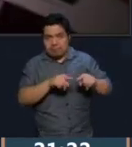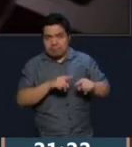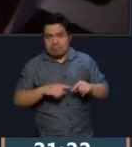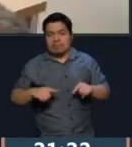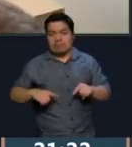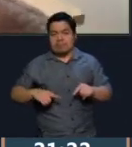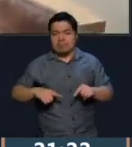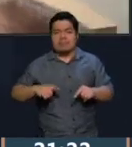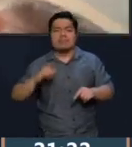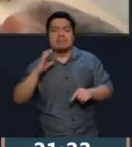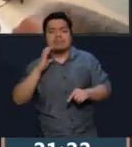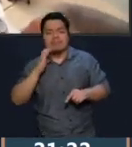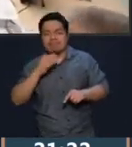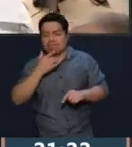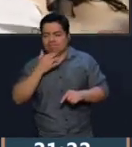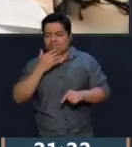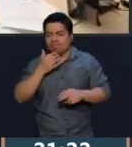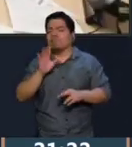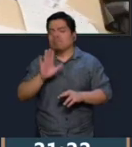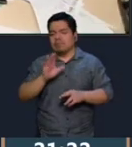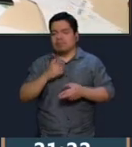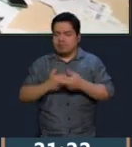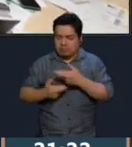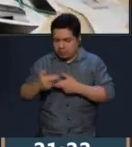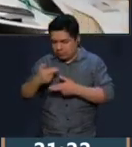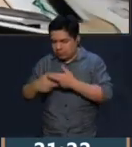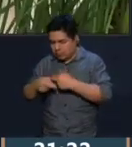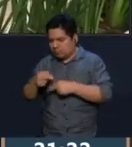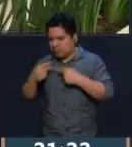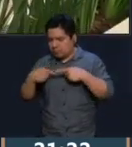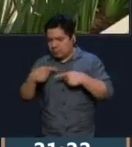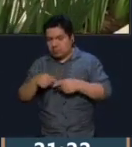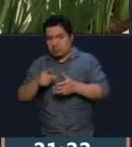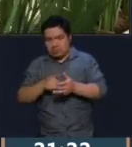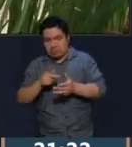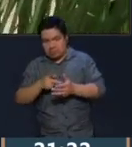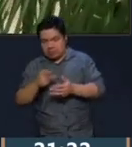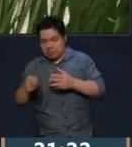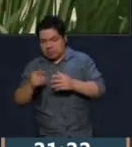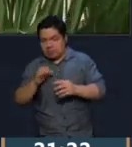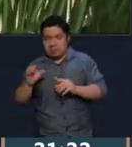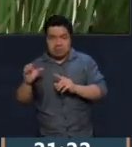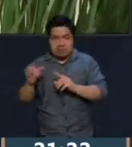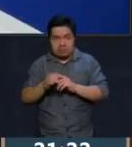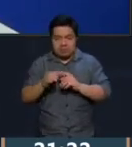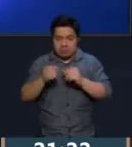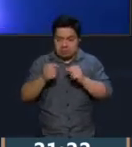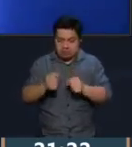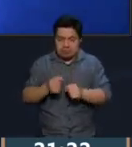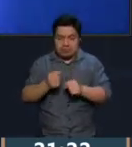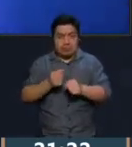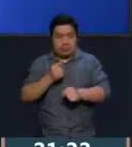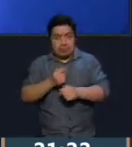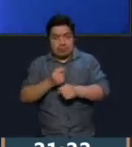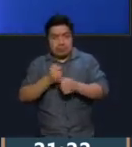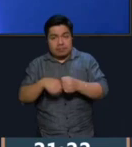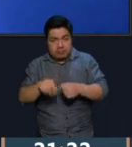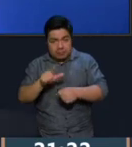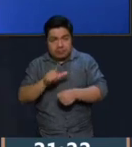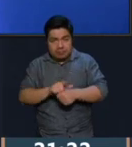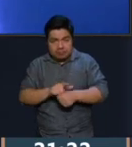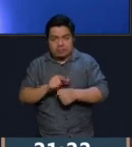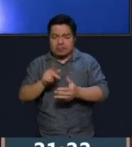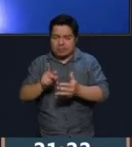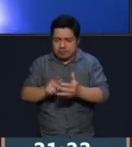Cámara decidieron que regresara la situación a la Comisión de Seguridad Social, que se volviera